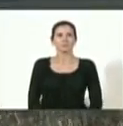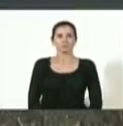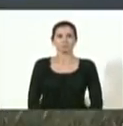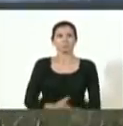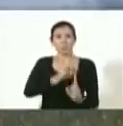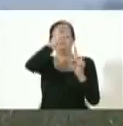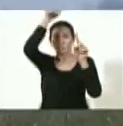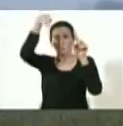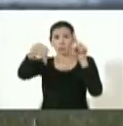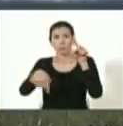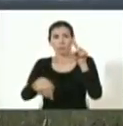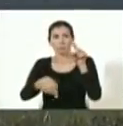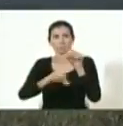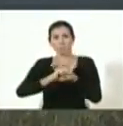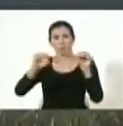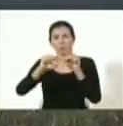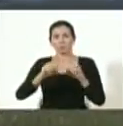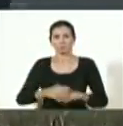¡viva la patria!